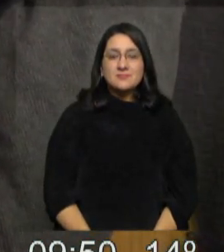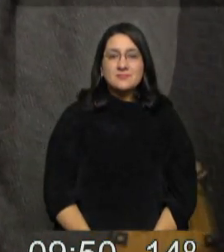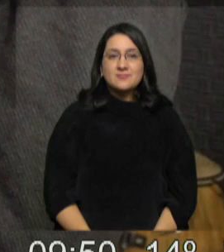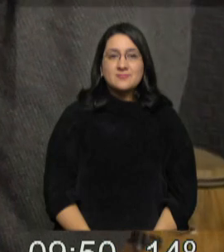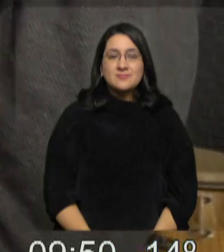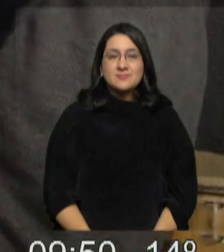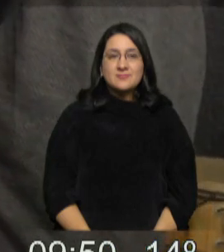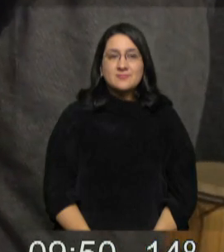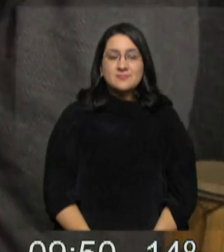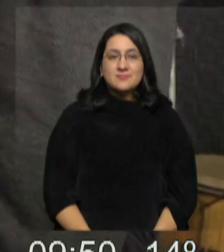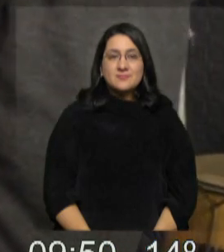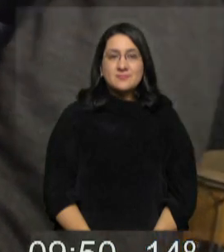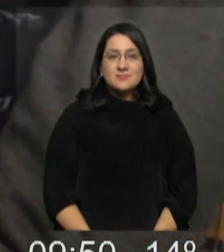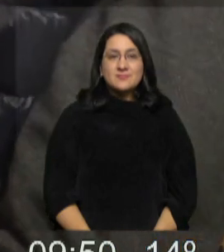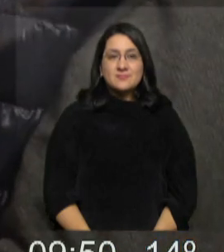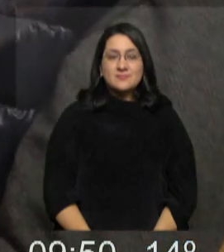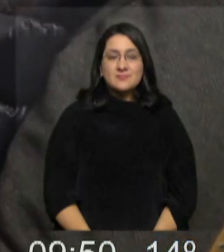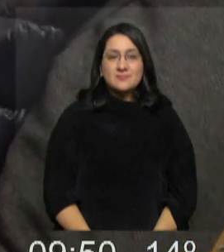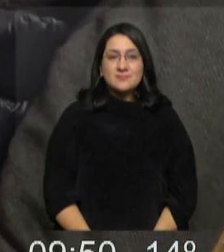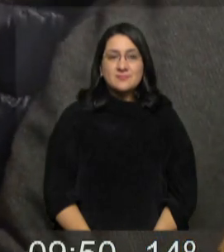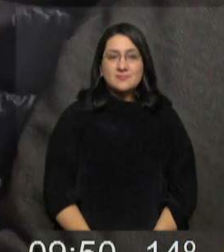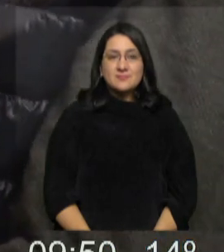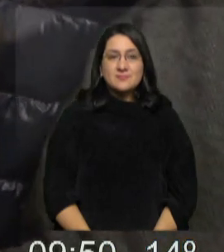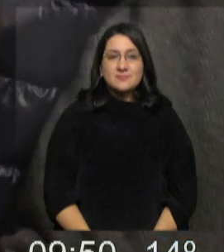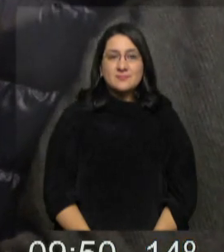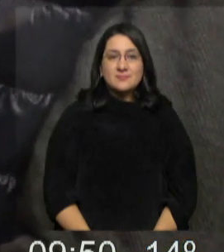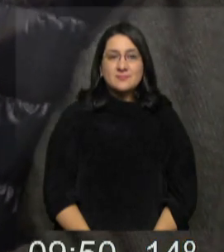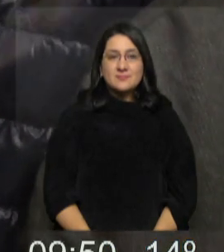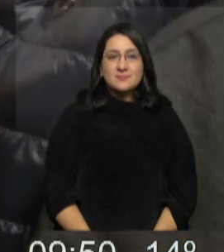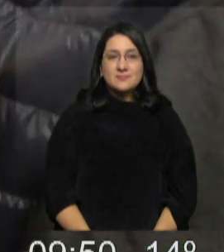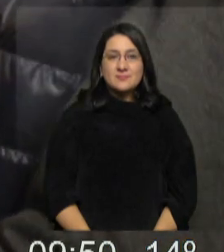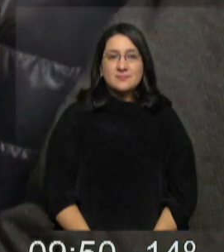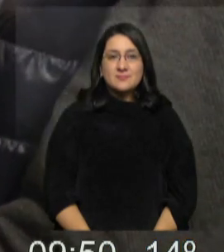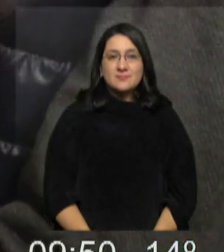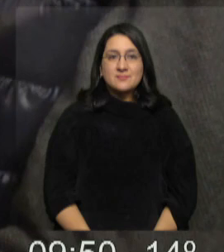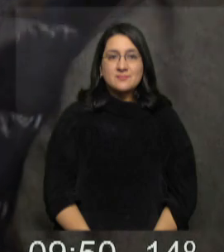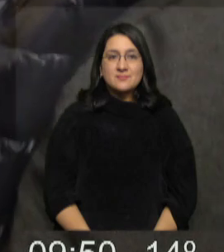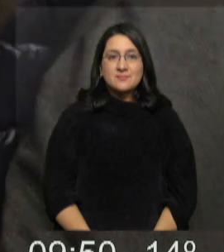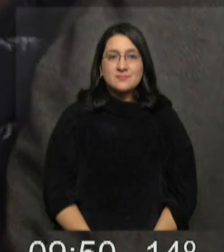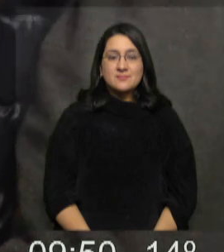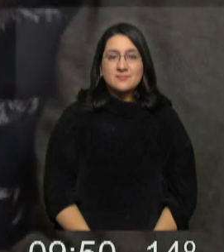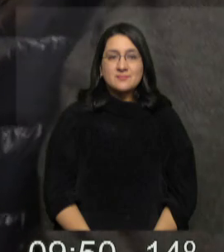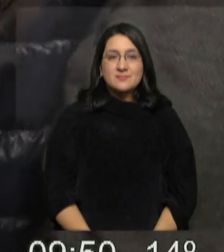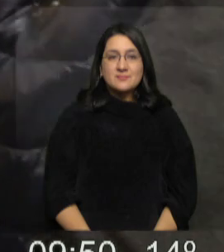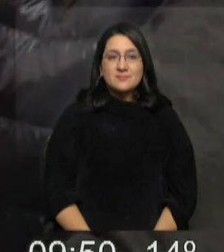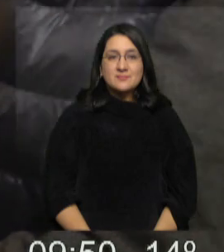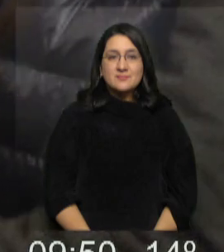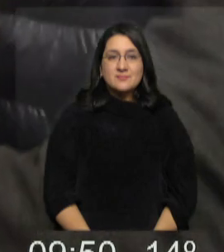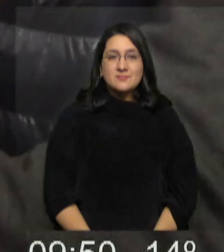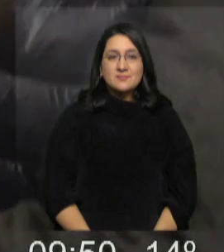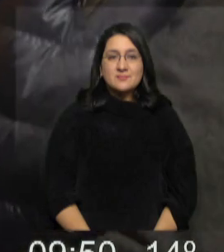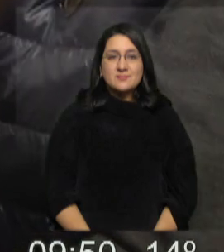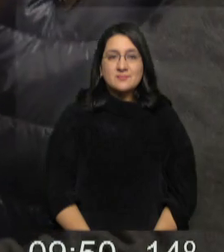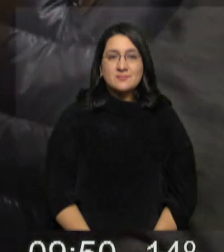estremecieron y en la noche se perdieron los acordes de un gotán, un botón que toca